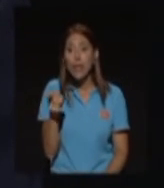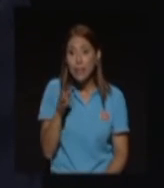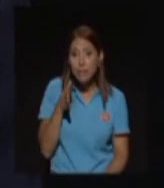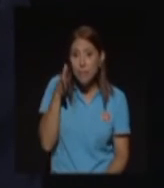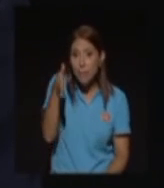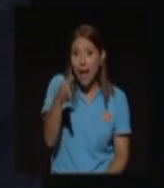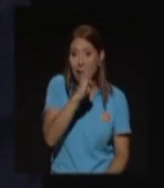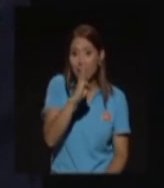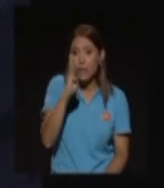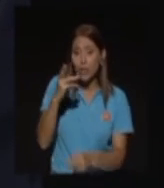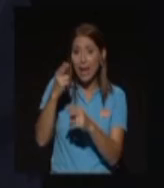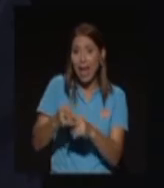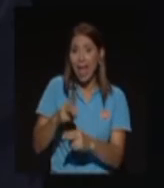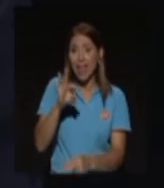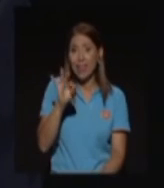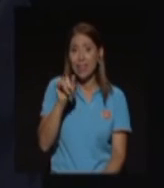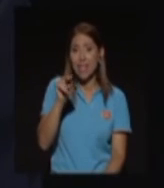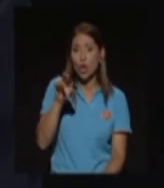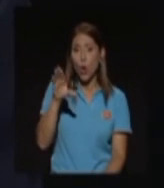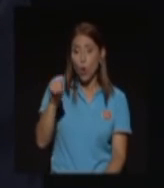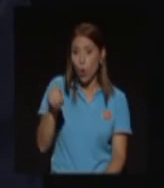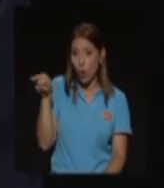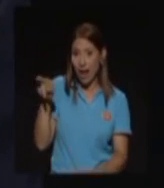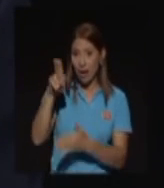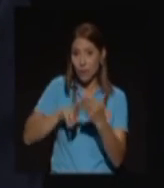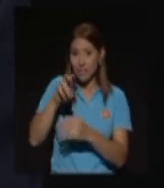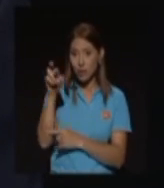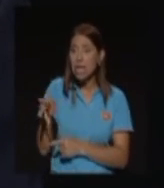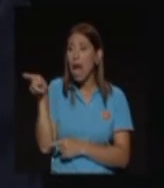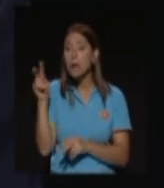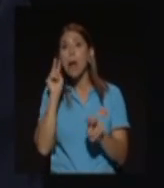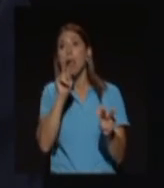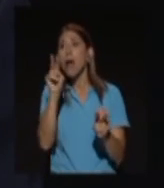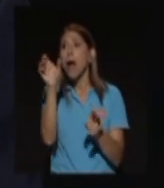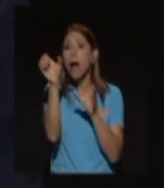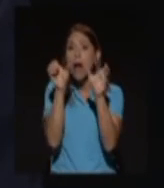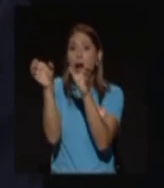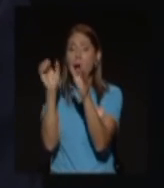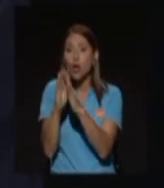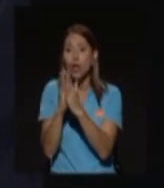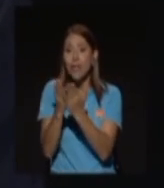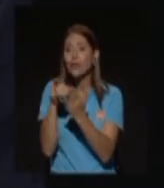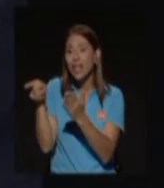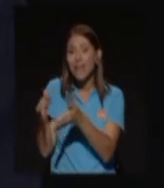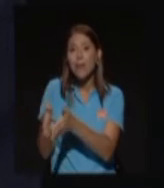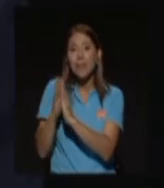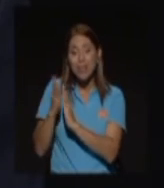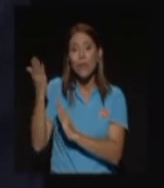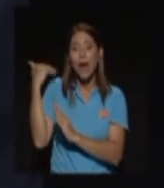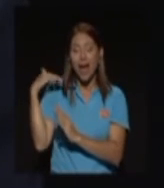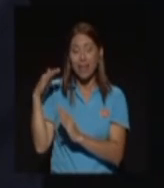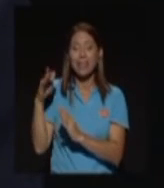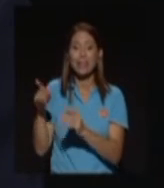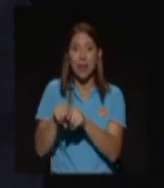Tinoco aquí en la Universidad de Costa Rica, va a encontrar ahí los libros que don Rodrigo había encargado, y había pedido y había leído,